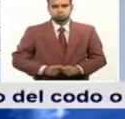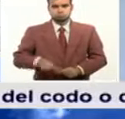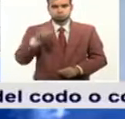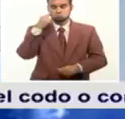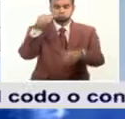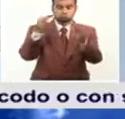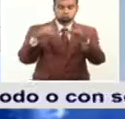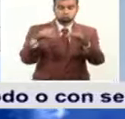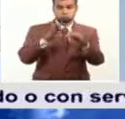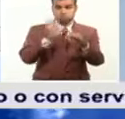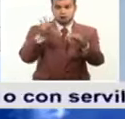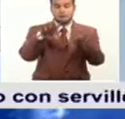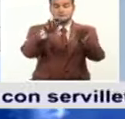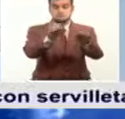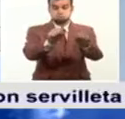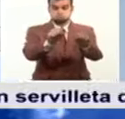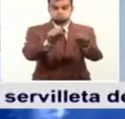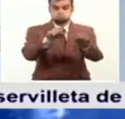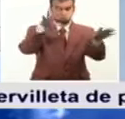diagnosticado